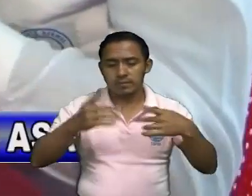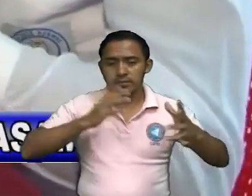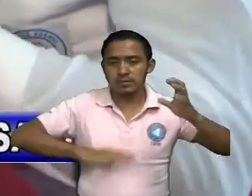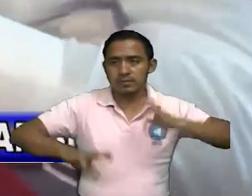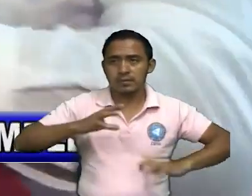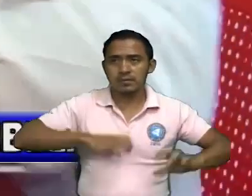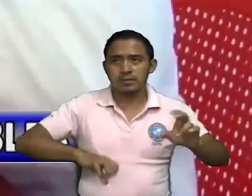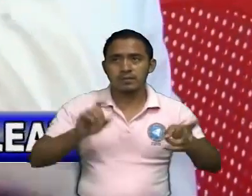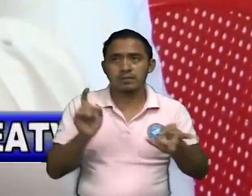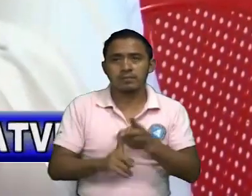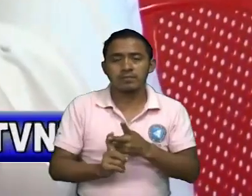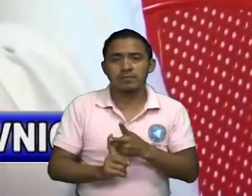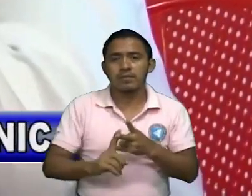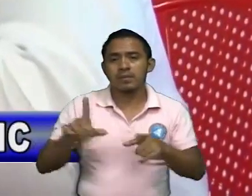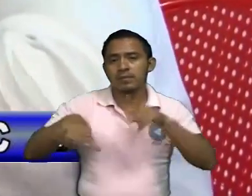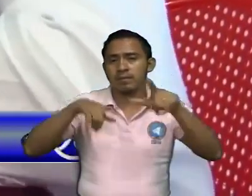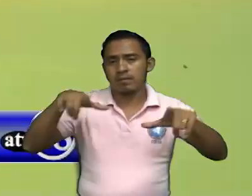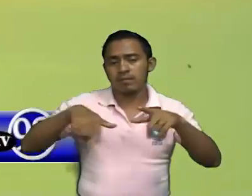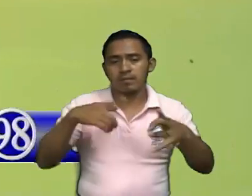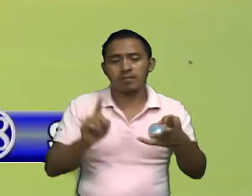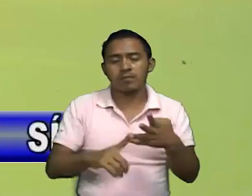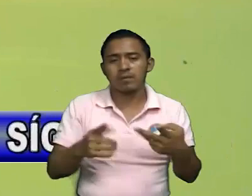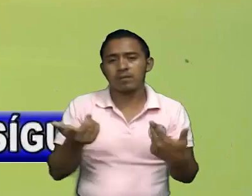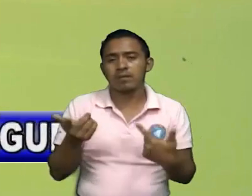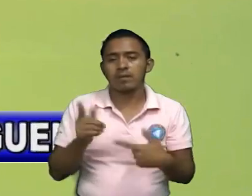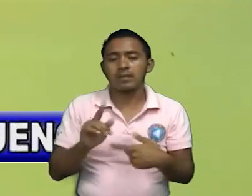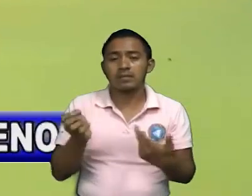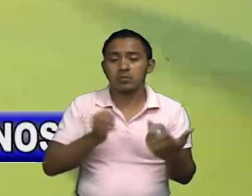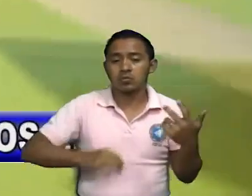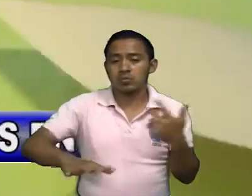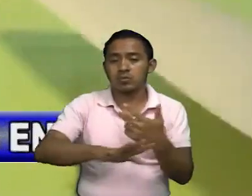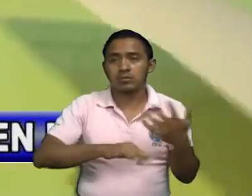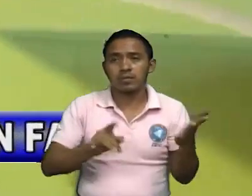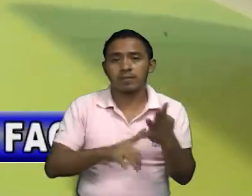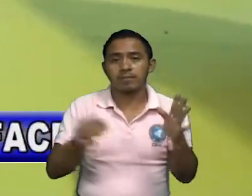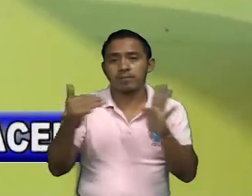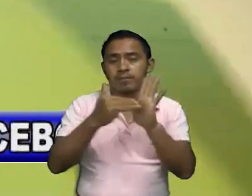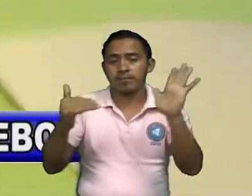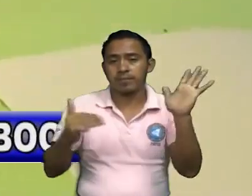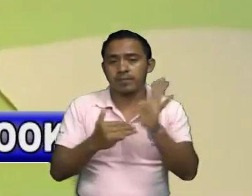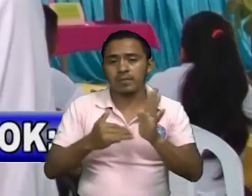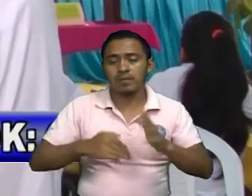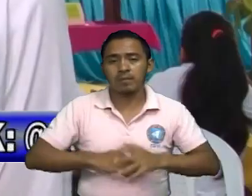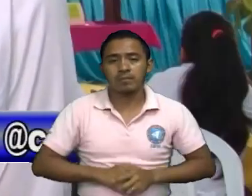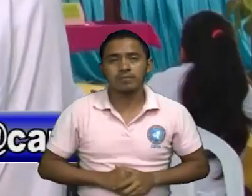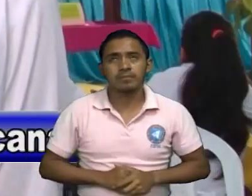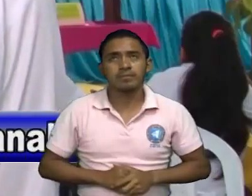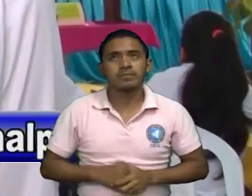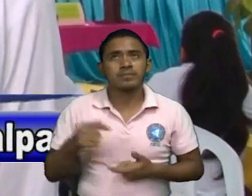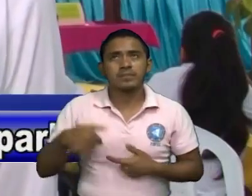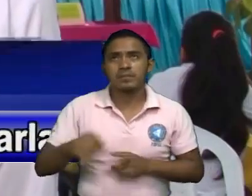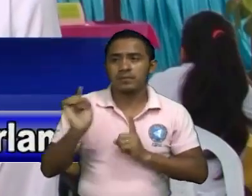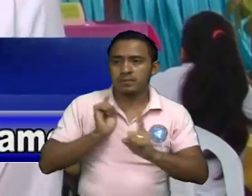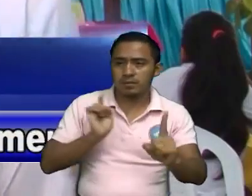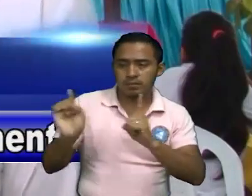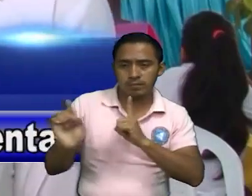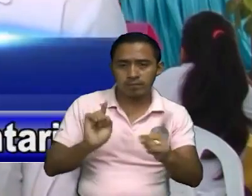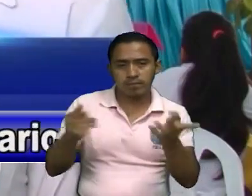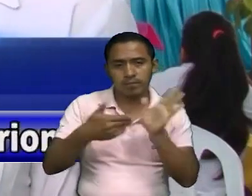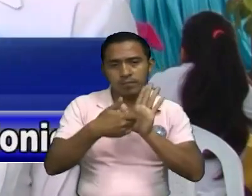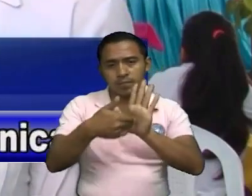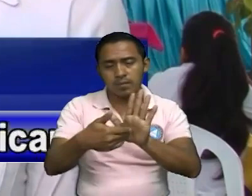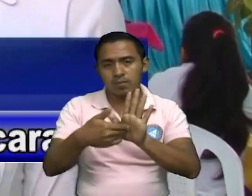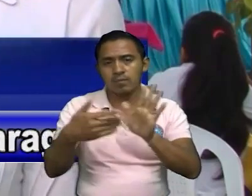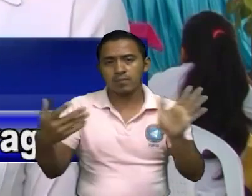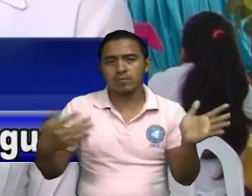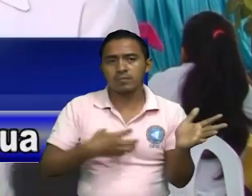naturales, lengua y literatura, ciencias sociales y matemáticas. Este certamen refleja lo que